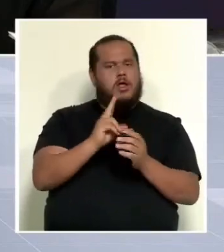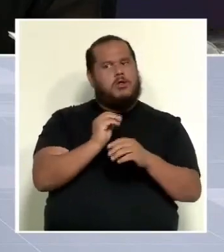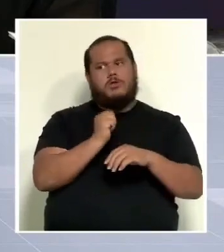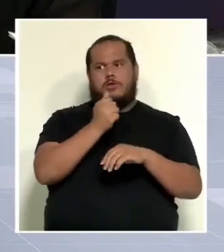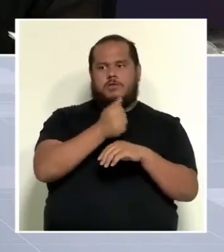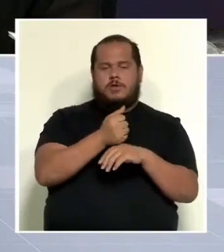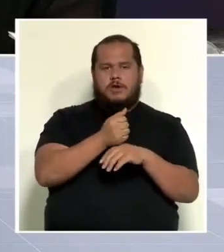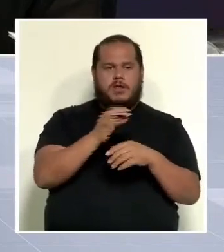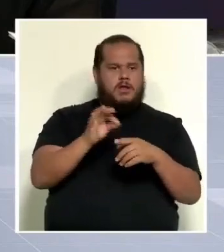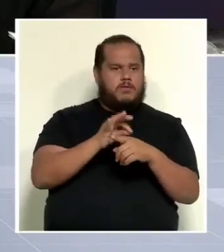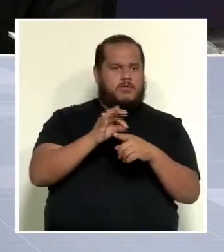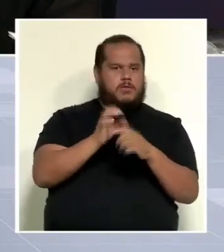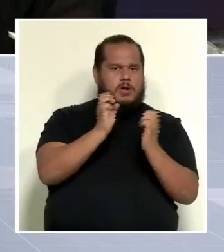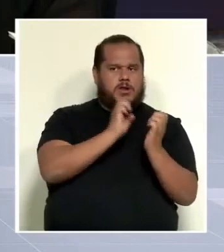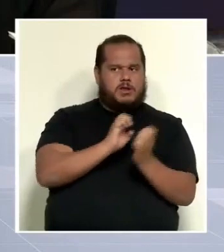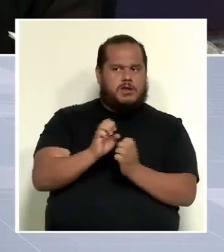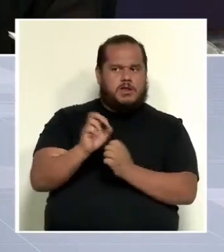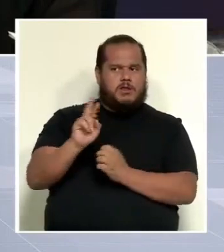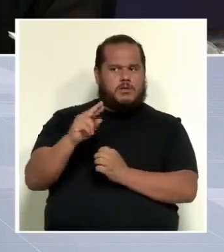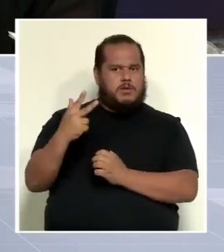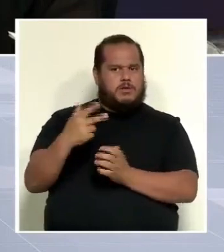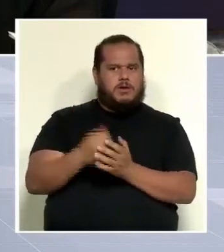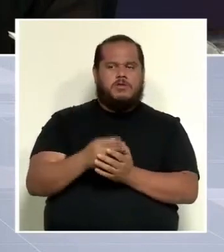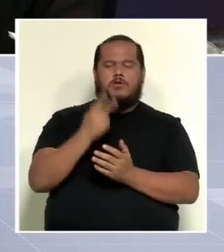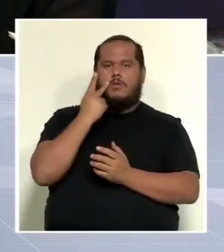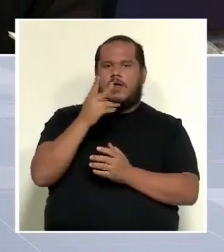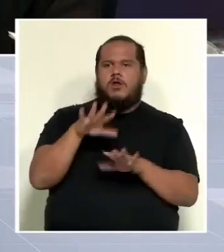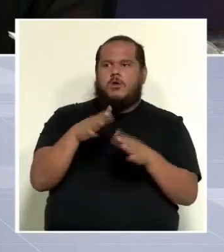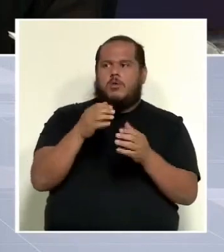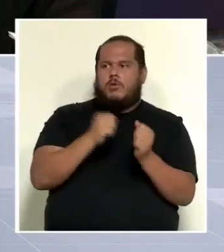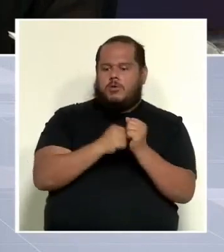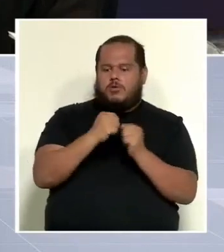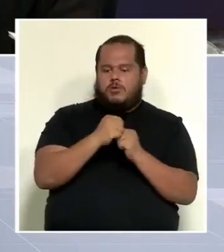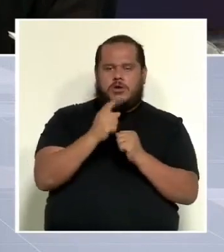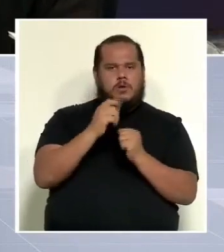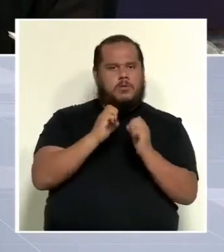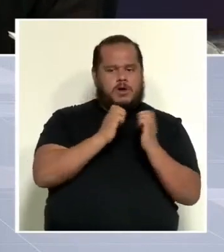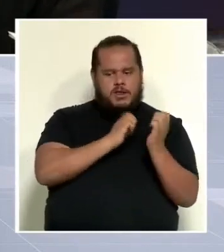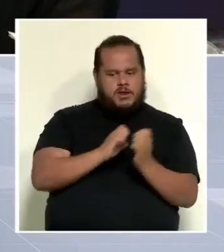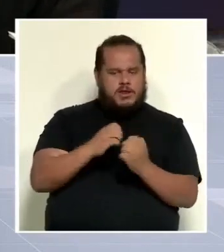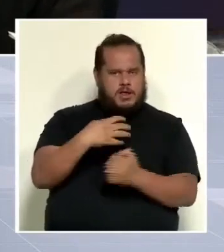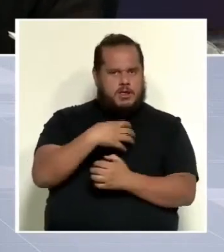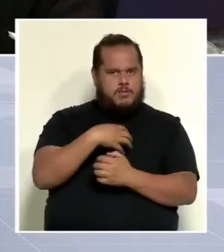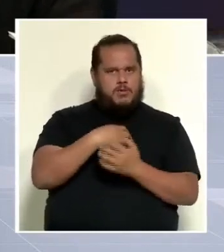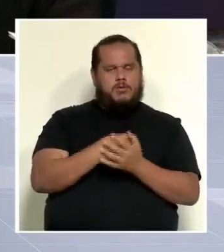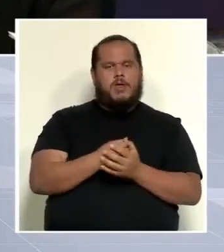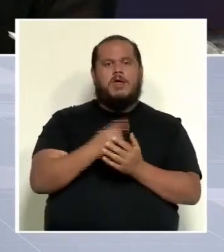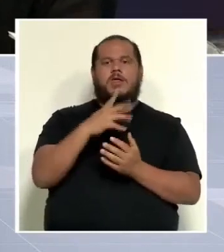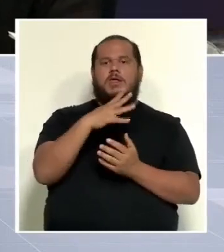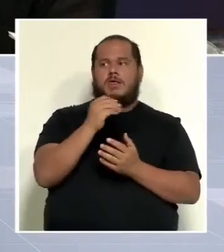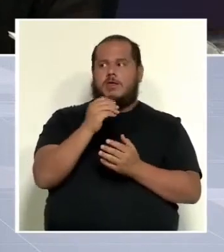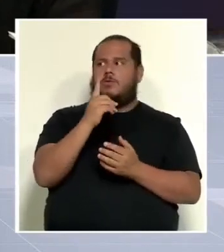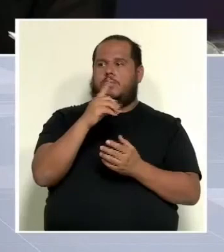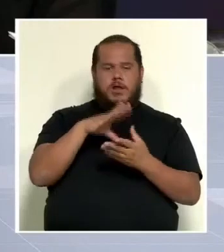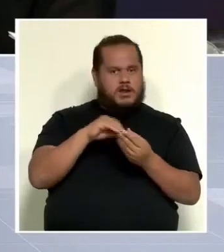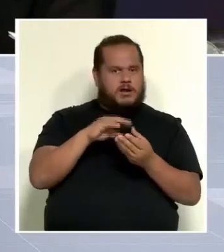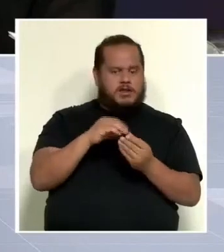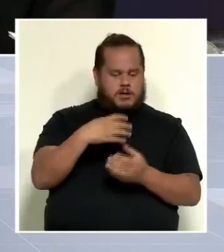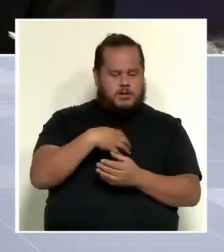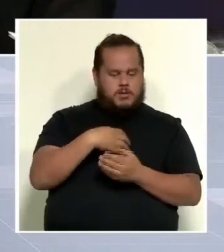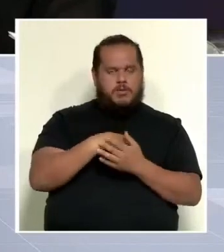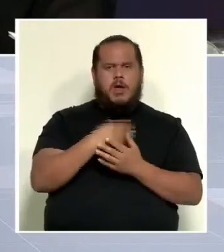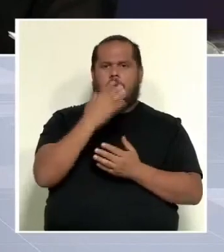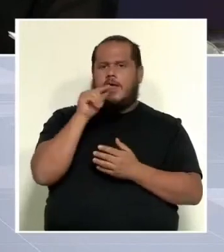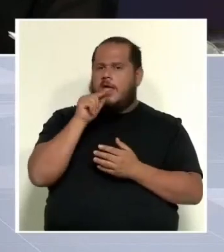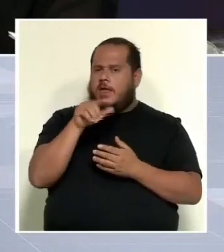definirse en función a la estrategia de don Rodrigo, sino ver cómo construyen una estrategia propia. Y una narrativa propia. Porque esa narrativa que usted habla,